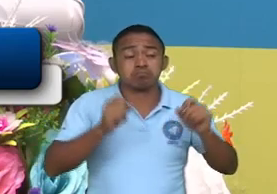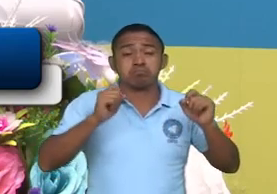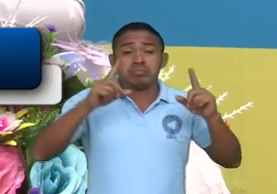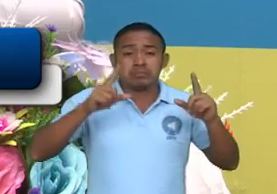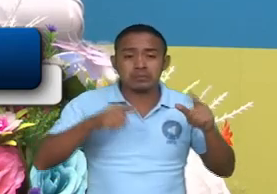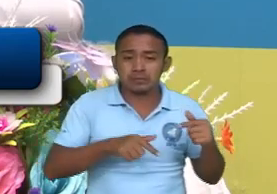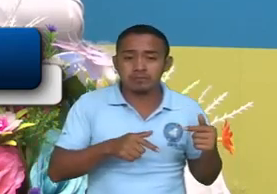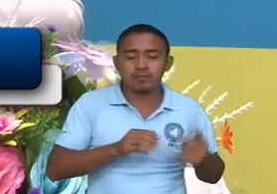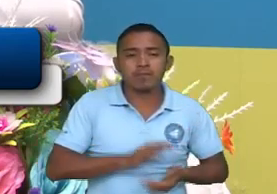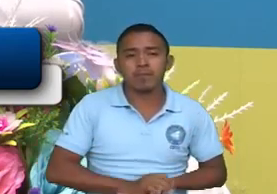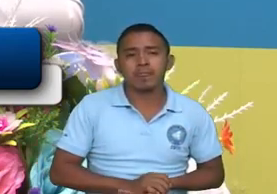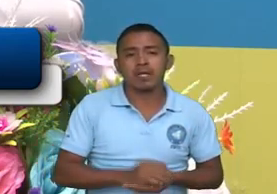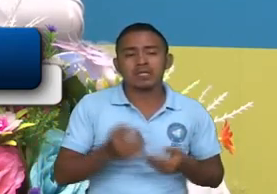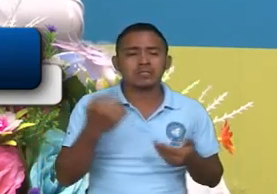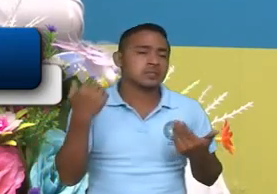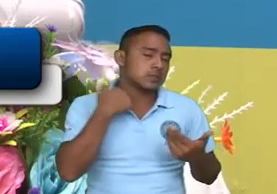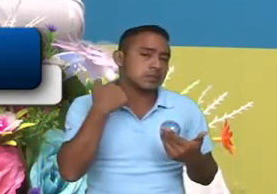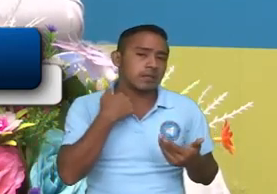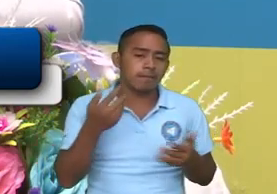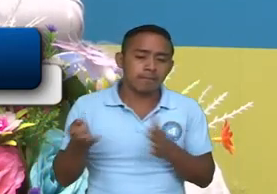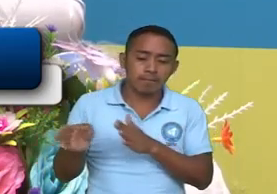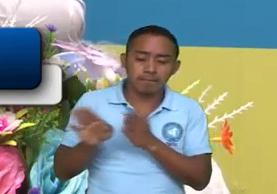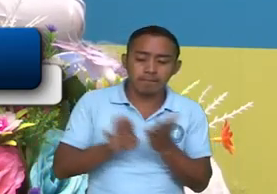predominantemente lo que describe es el